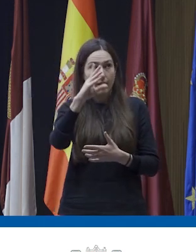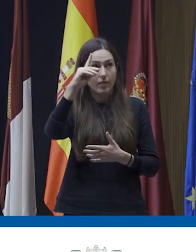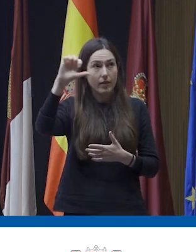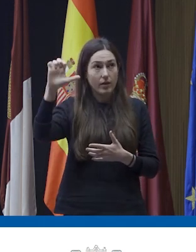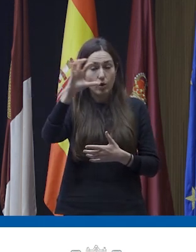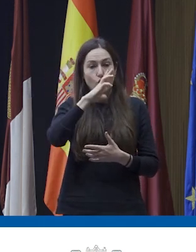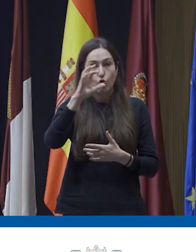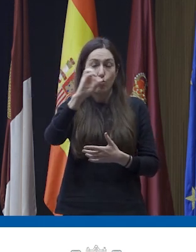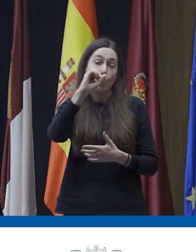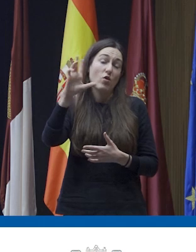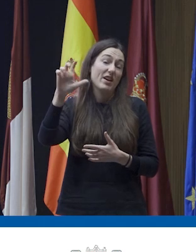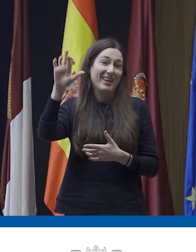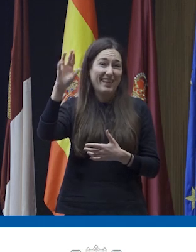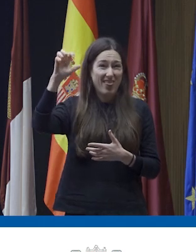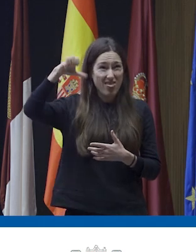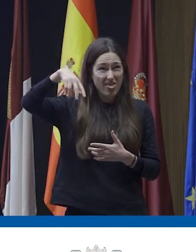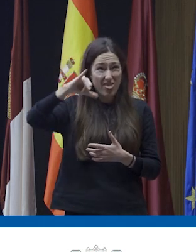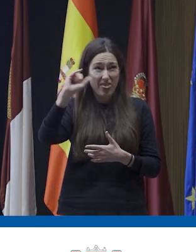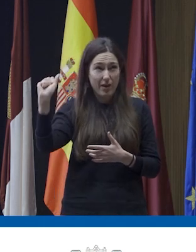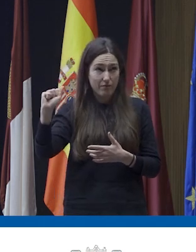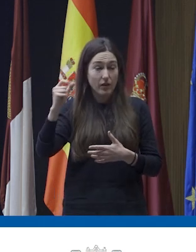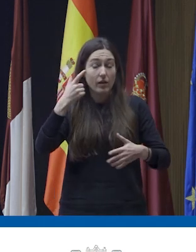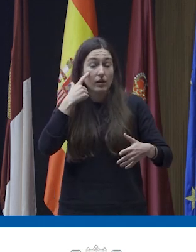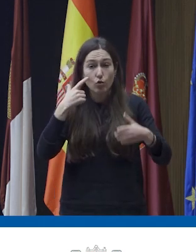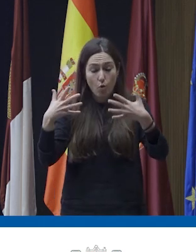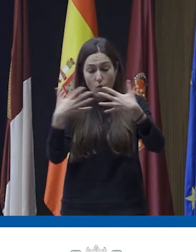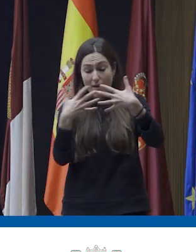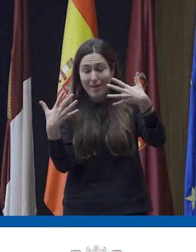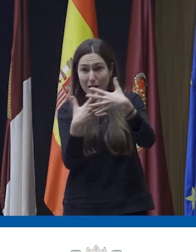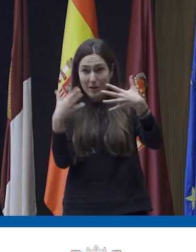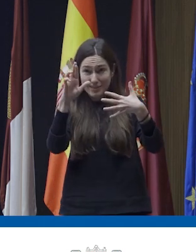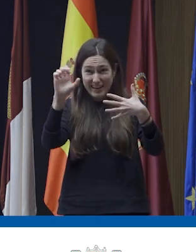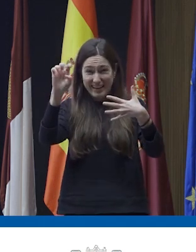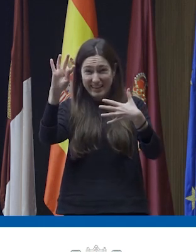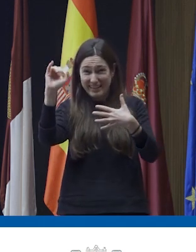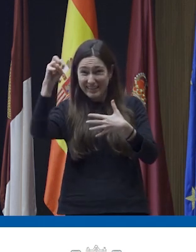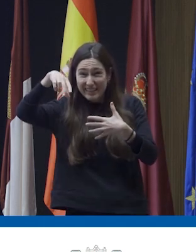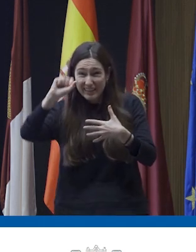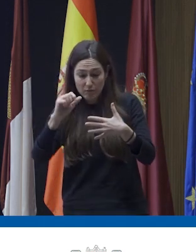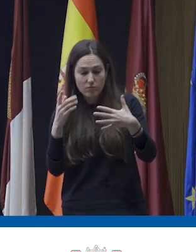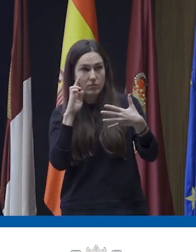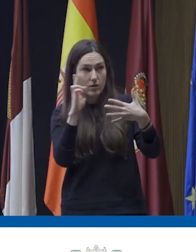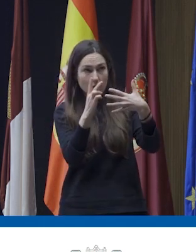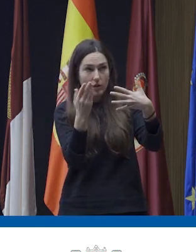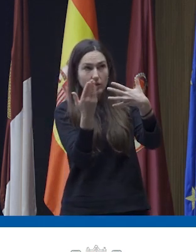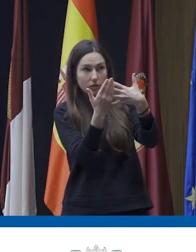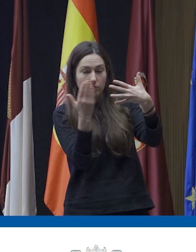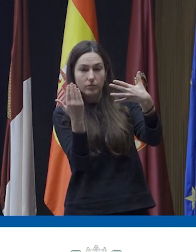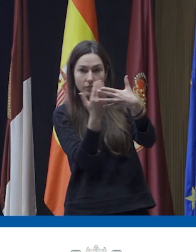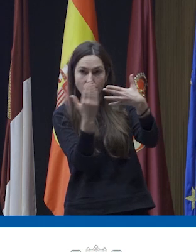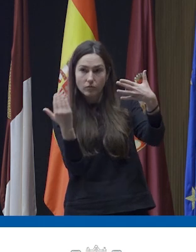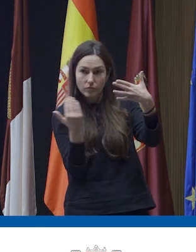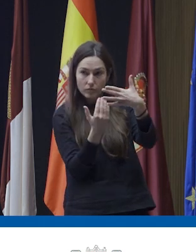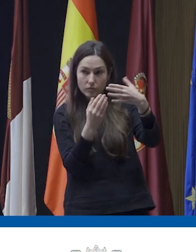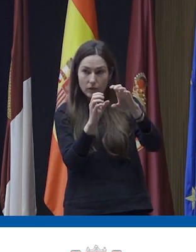imagen microscópica de las capas de la retina y con esto pues conseguimos prácticamente un corte a nivel anatomopatológico, es